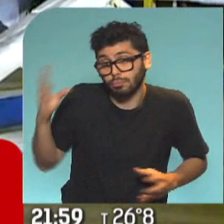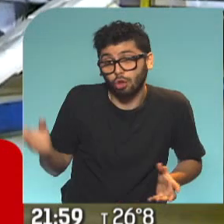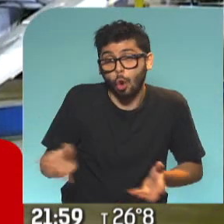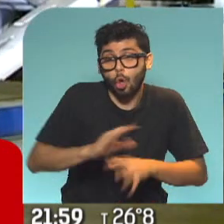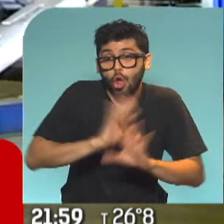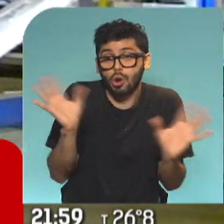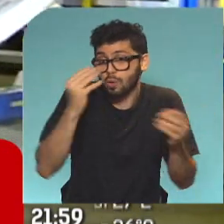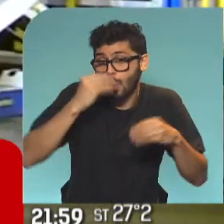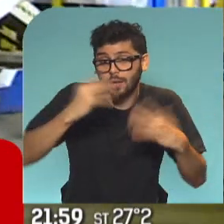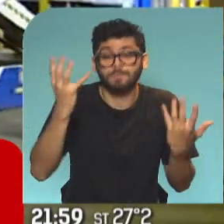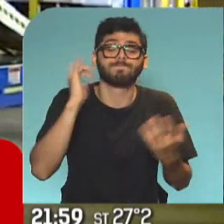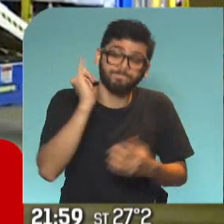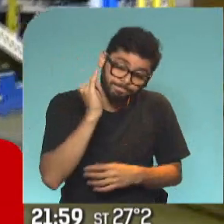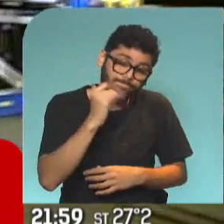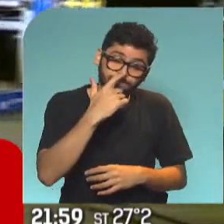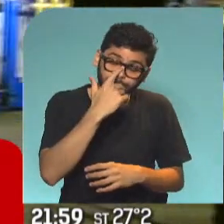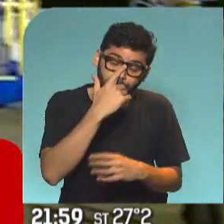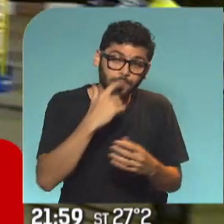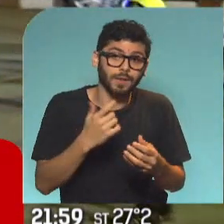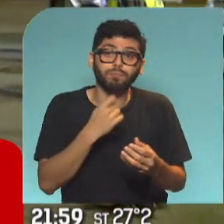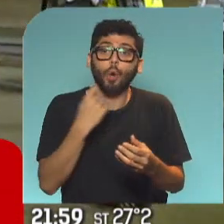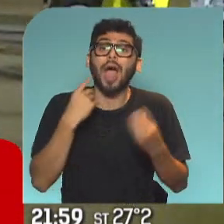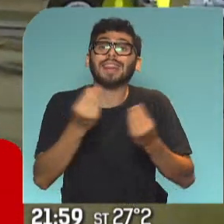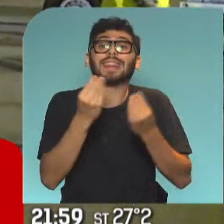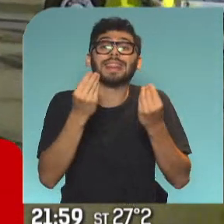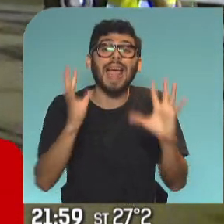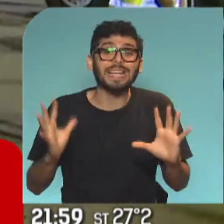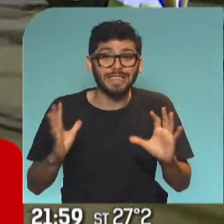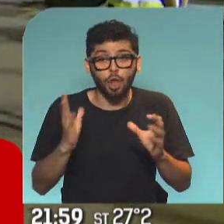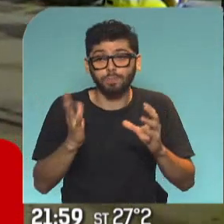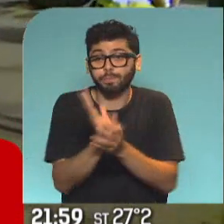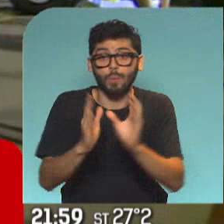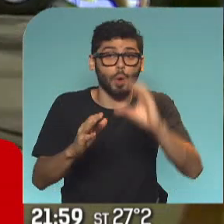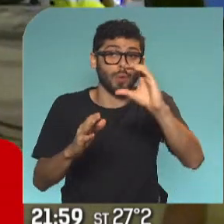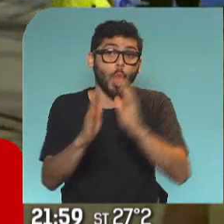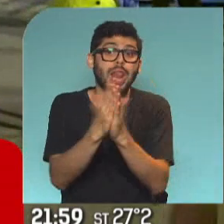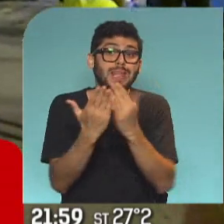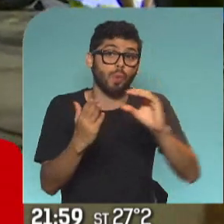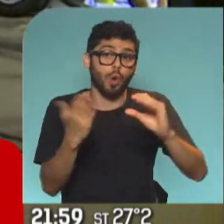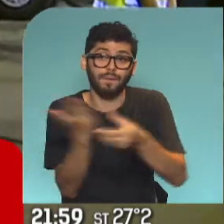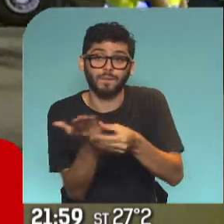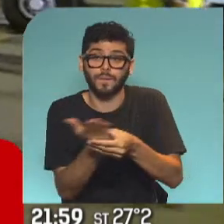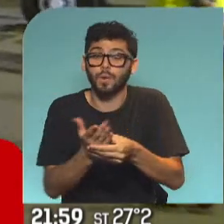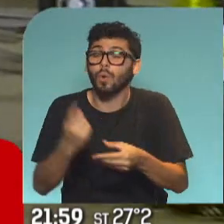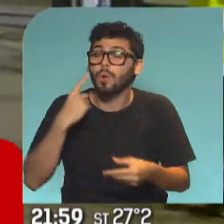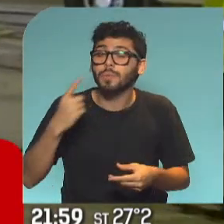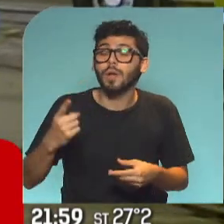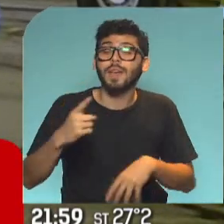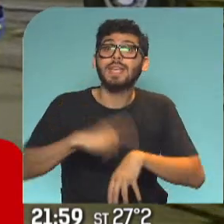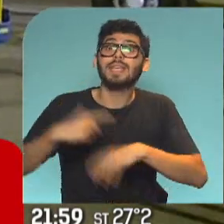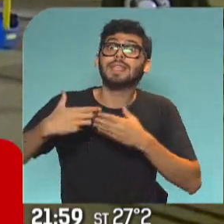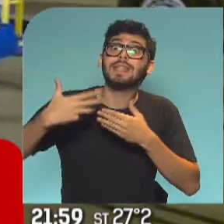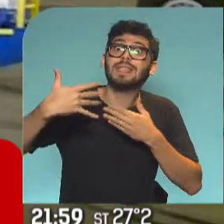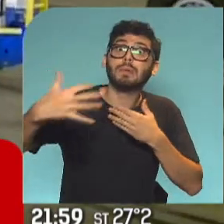Ya te puedo ir respondiendo. Sí, tenemos para varios tomos, no si es que fuéramos a publicarlo, ¿no? No sé cuánto tiempo pedís vos que pase